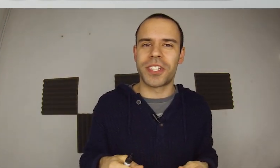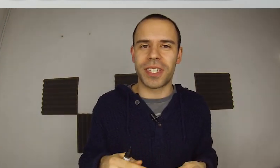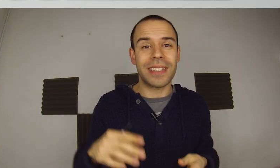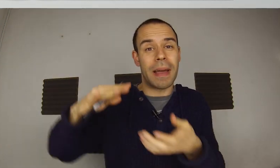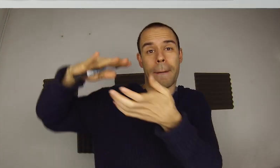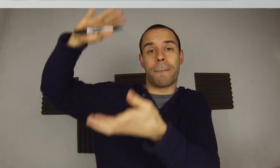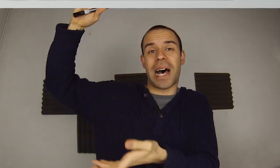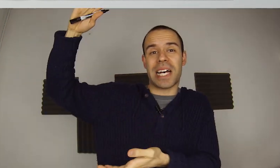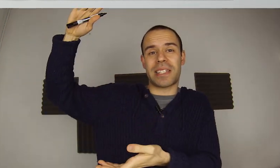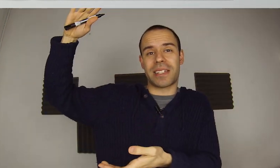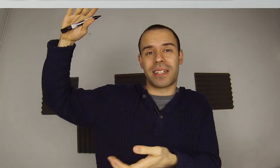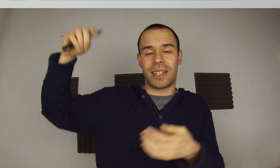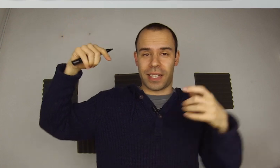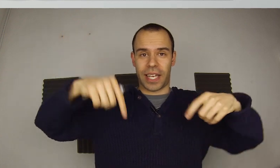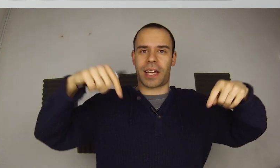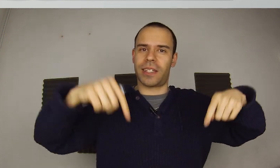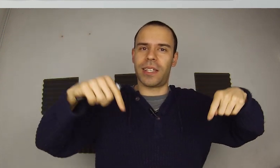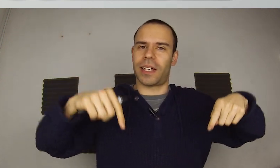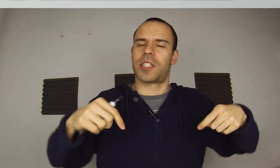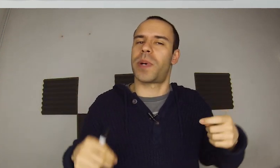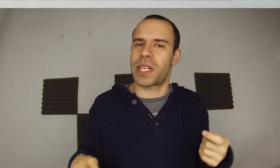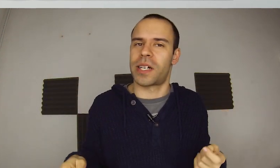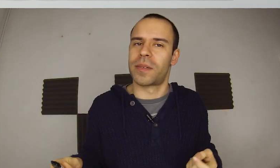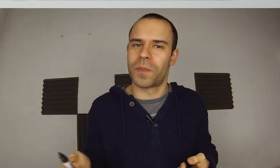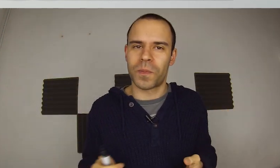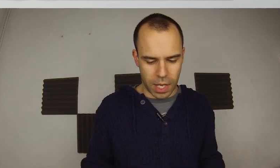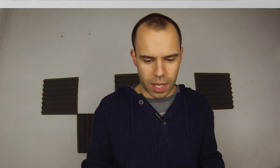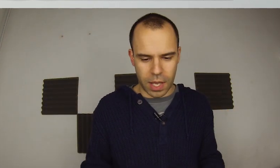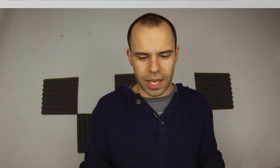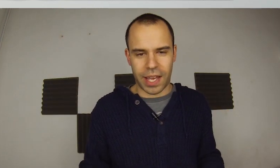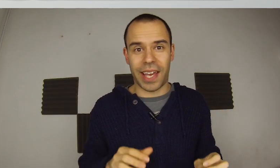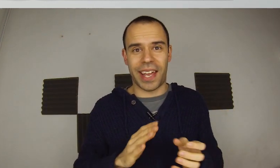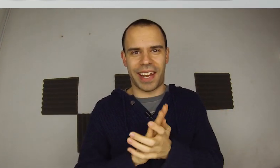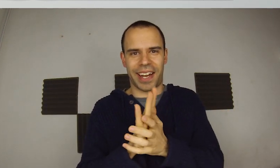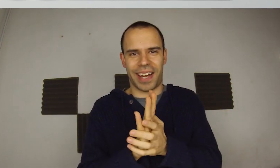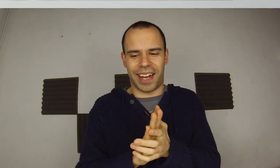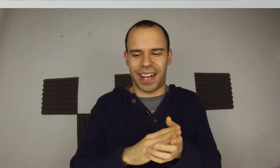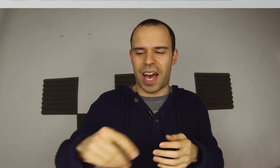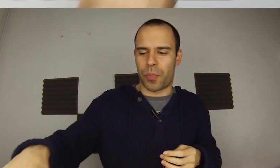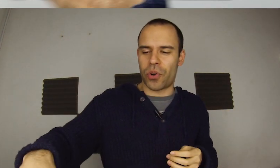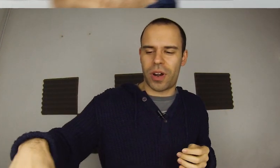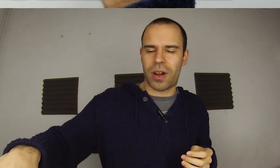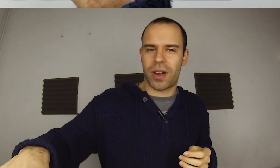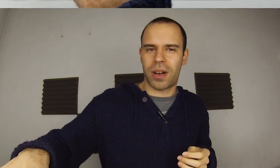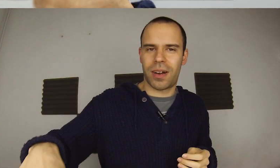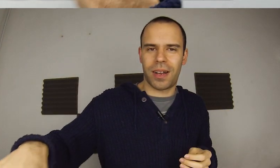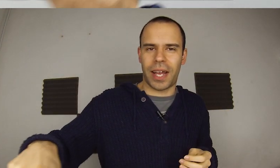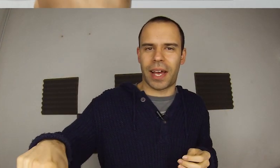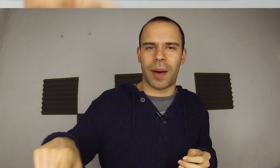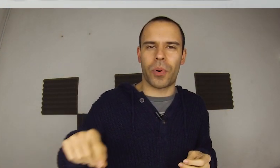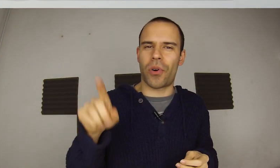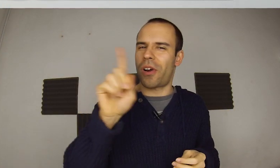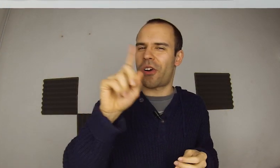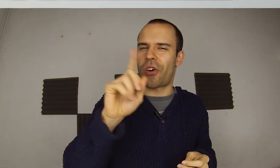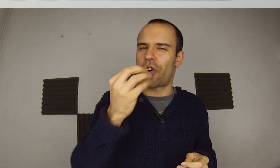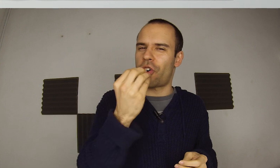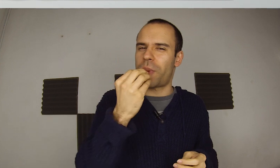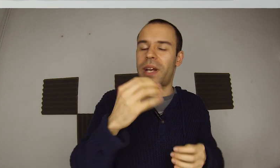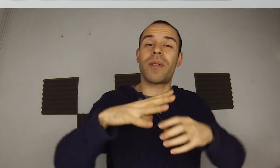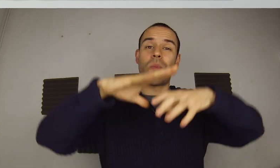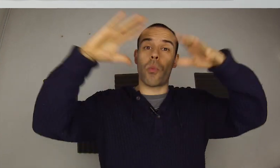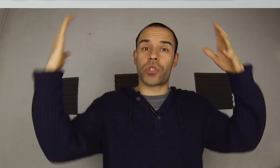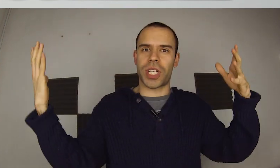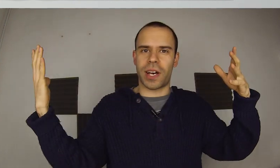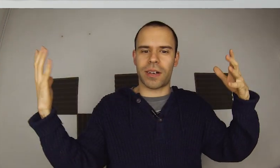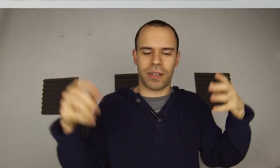sí más que aquí en españa en japón en japón no